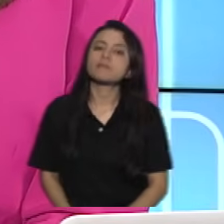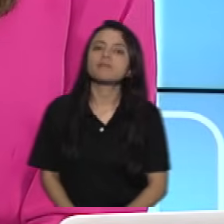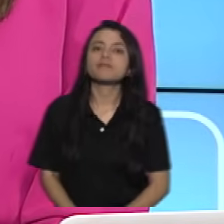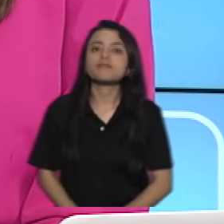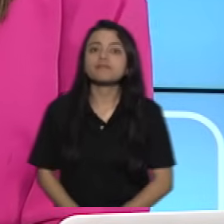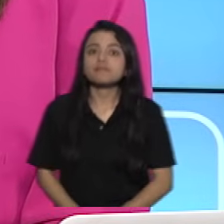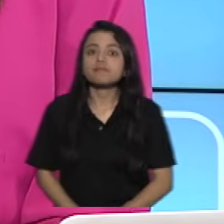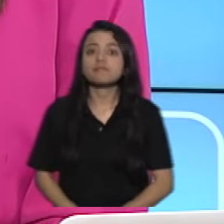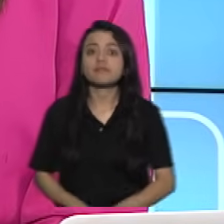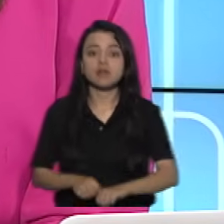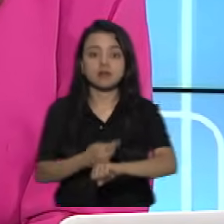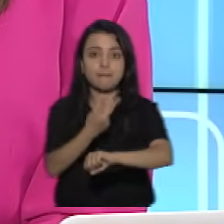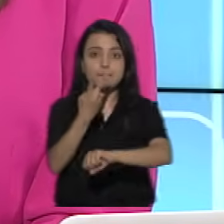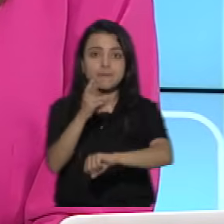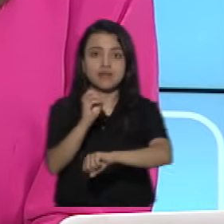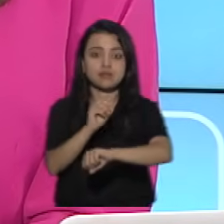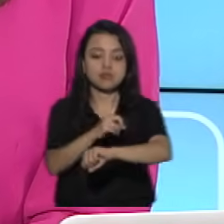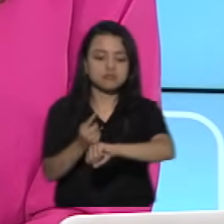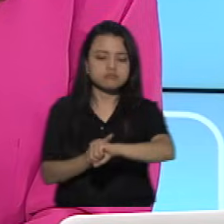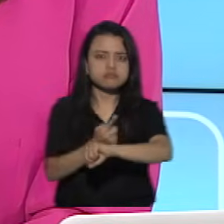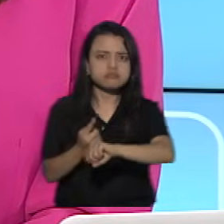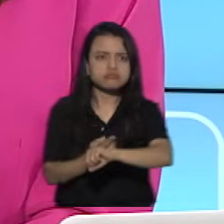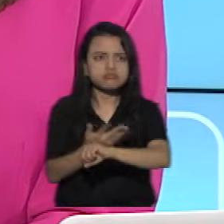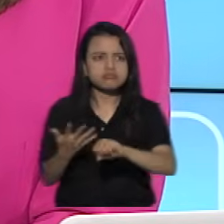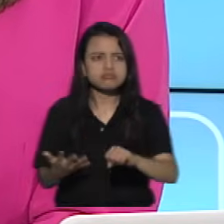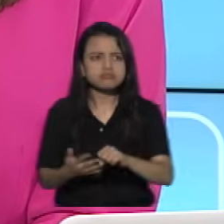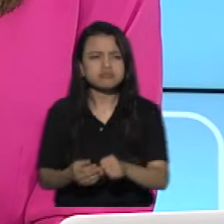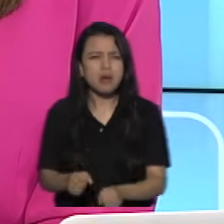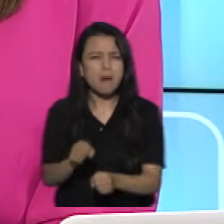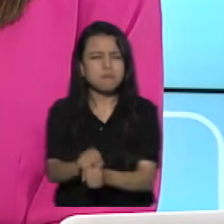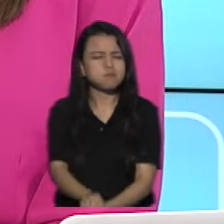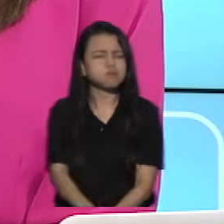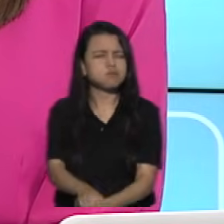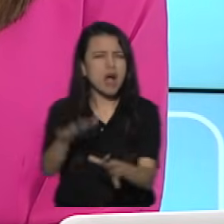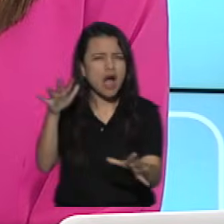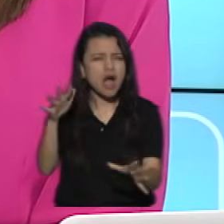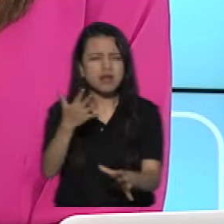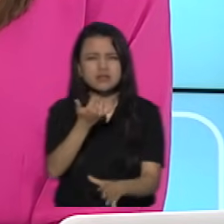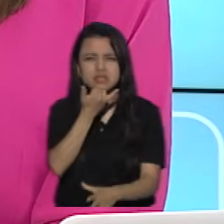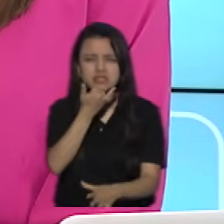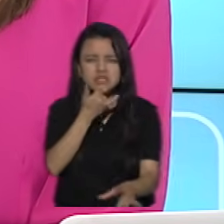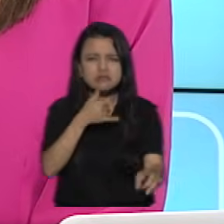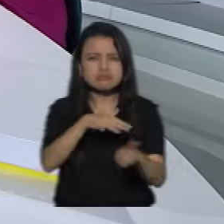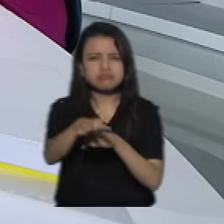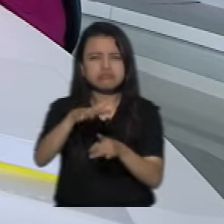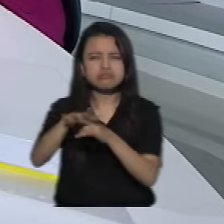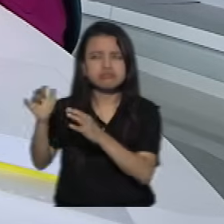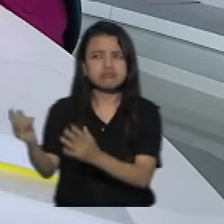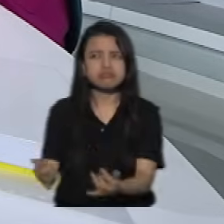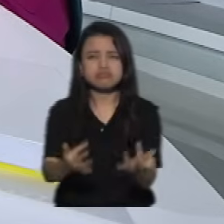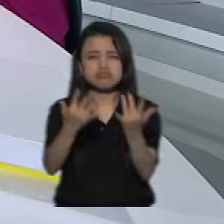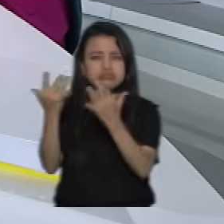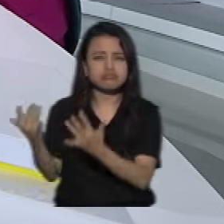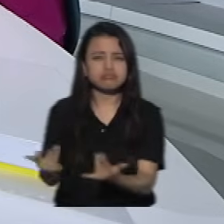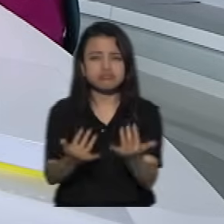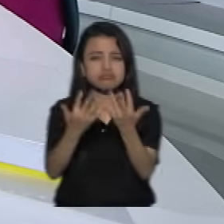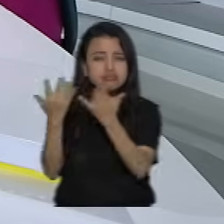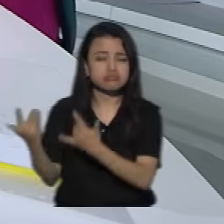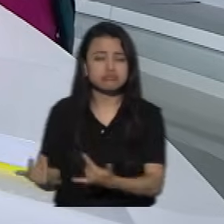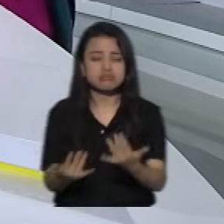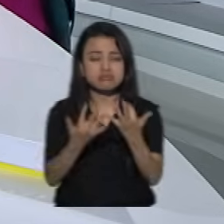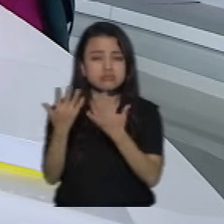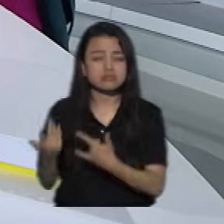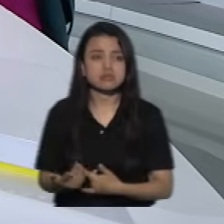de La Belleza y Florián, al sur de Santander, por la explosión de un tramo de un gasoducto. Ana Mercedes, buenas tardes. ¿Ya se sabe qué ocasionó